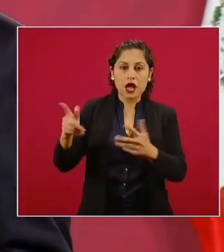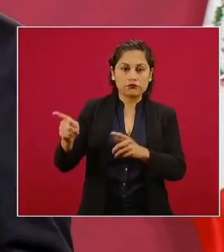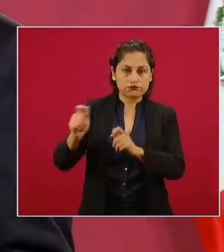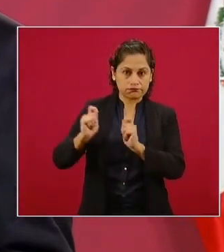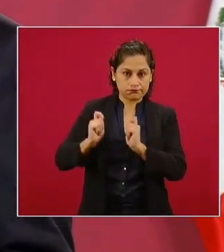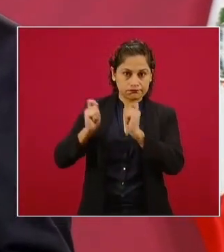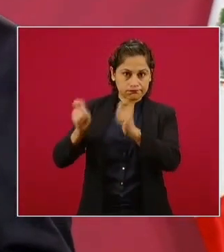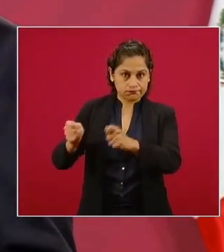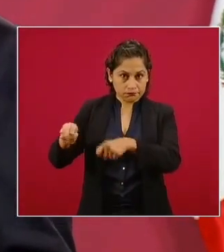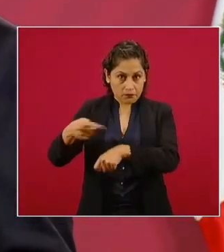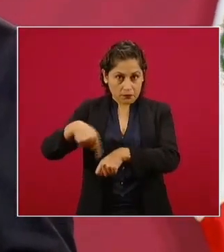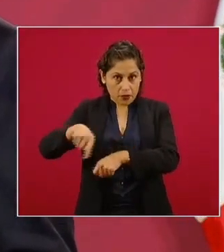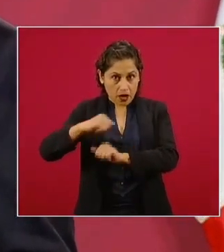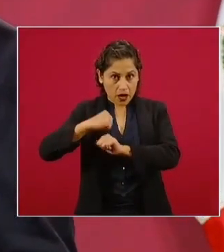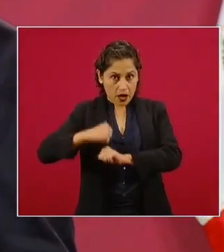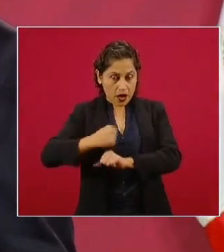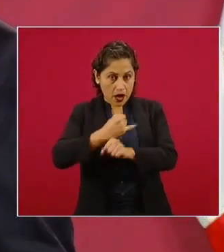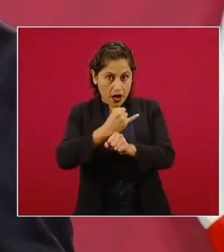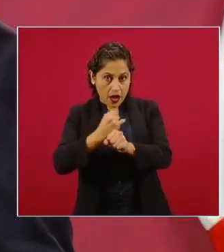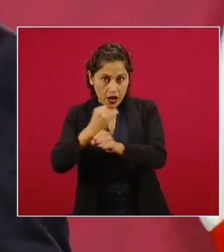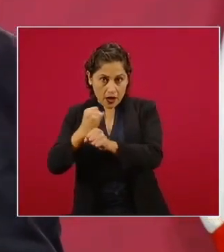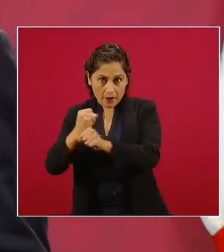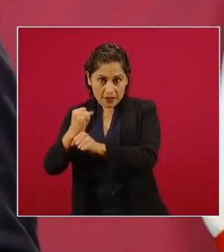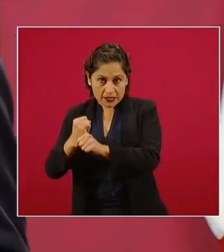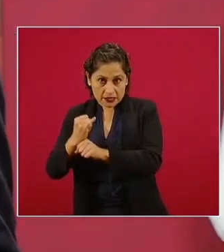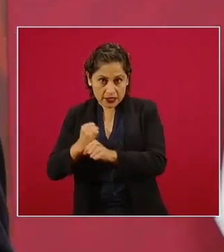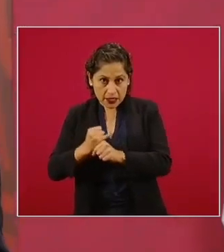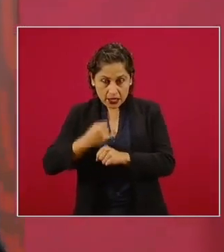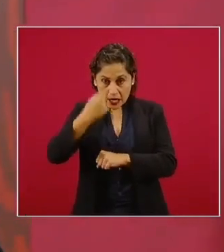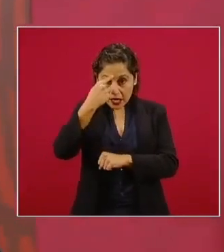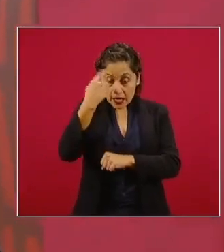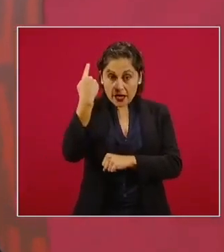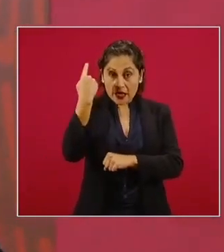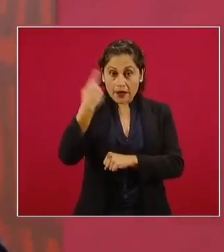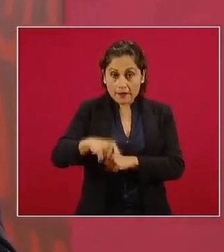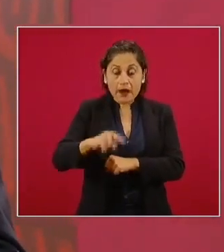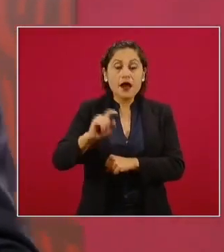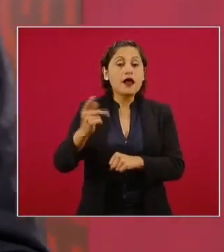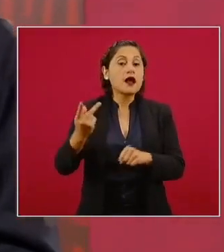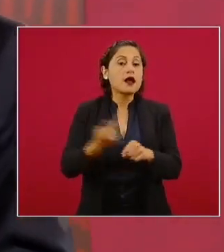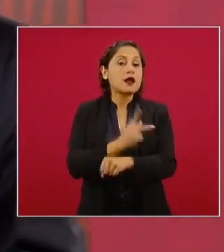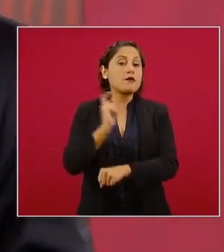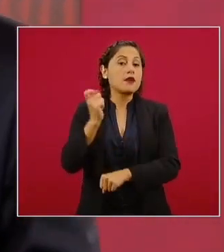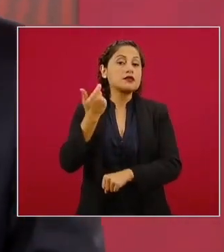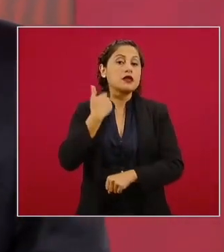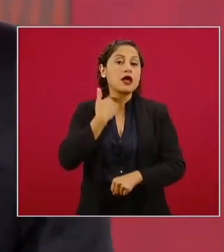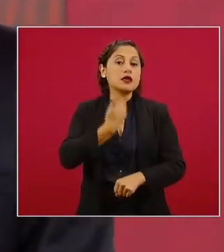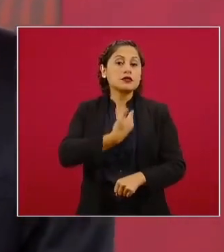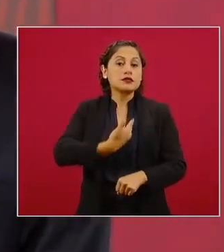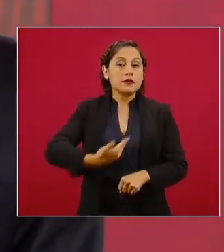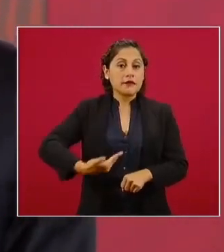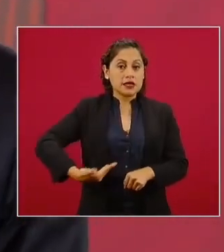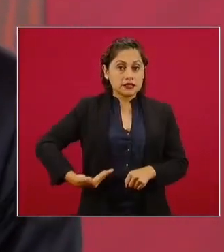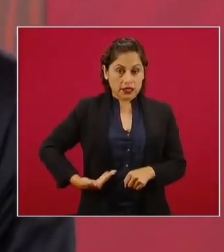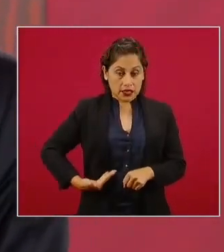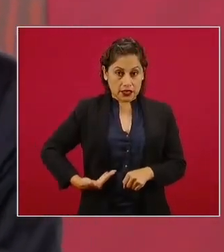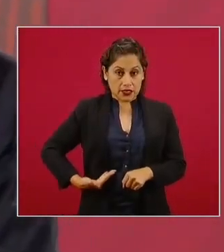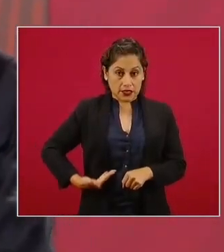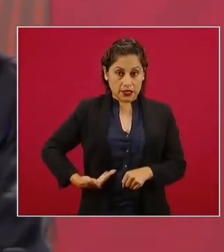sobre el comportamiento de los expresidentes tendrían que votar por el